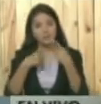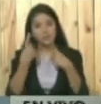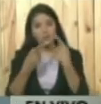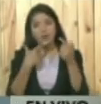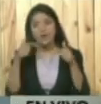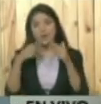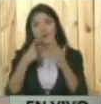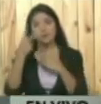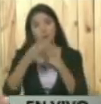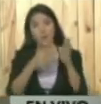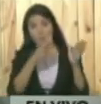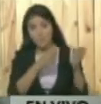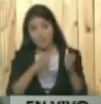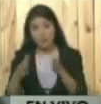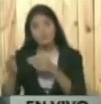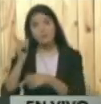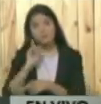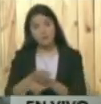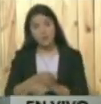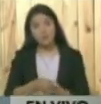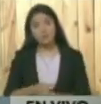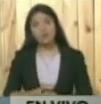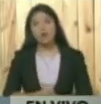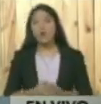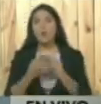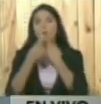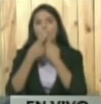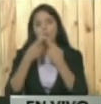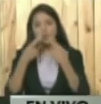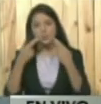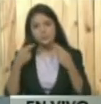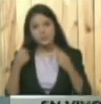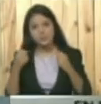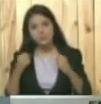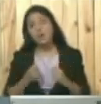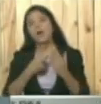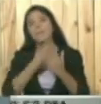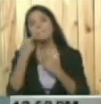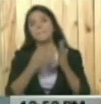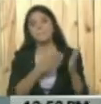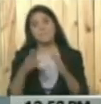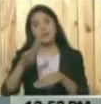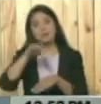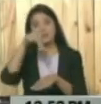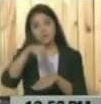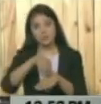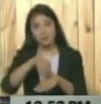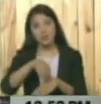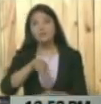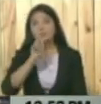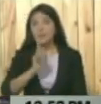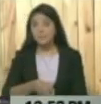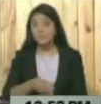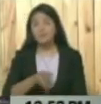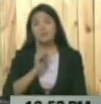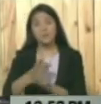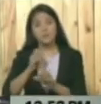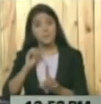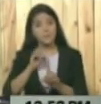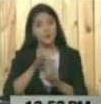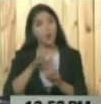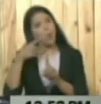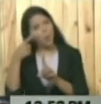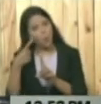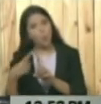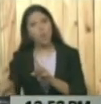estos planes que deben convertirse como compromiso en planes nacionales, también deben impactar